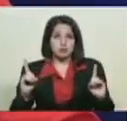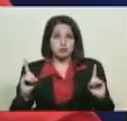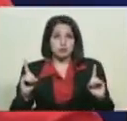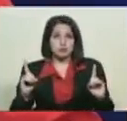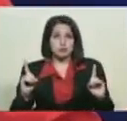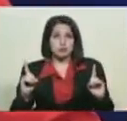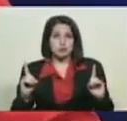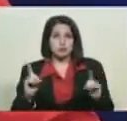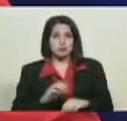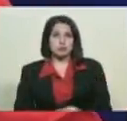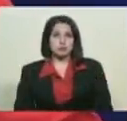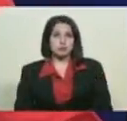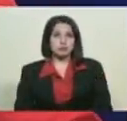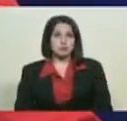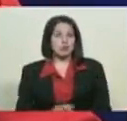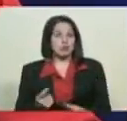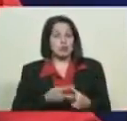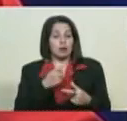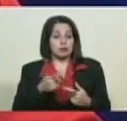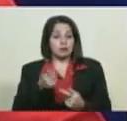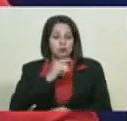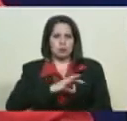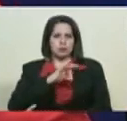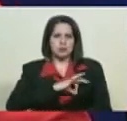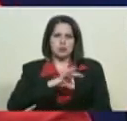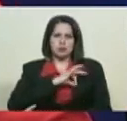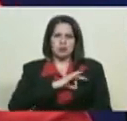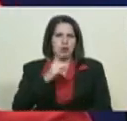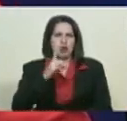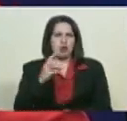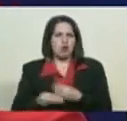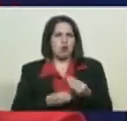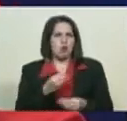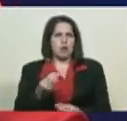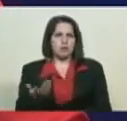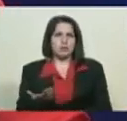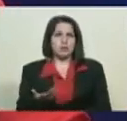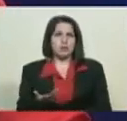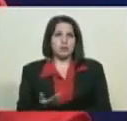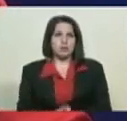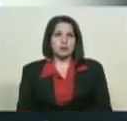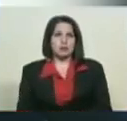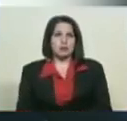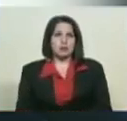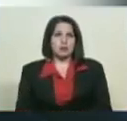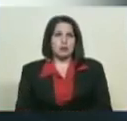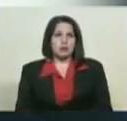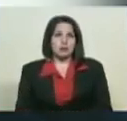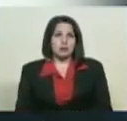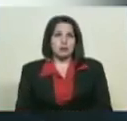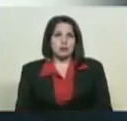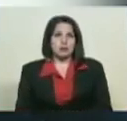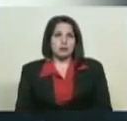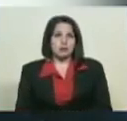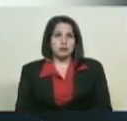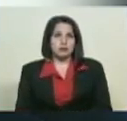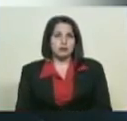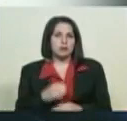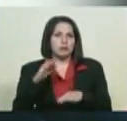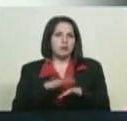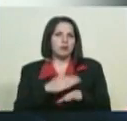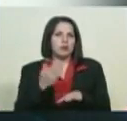democracia. Y cuando estos señores deciden, no lo hacen, Rafael, no lo hacen